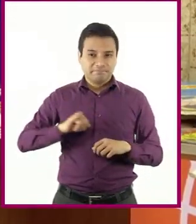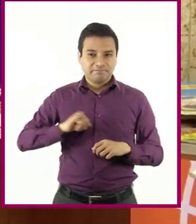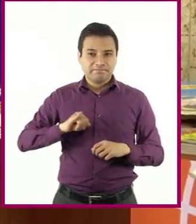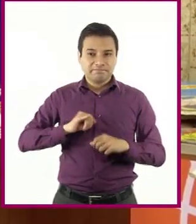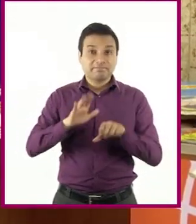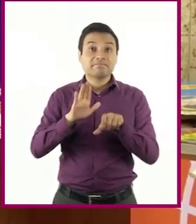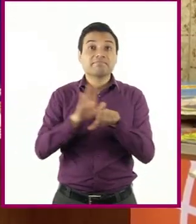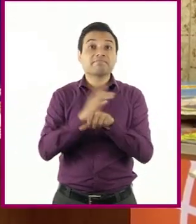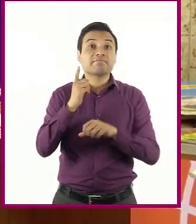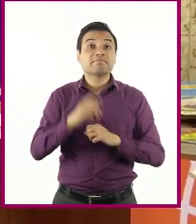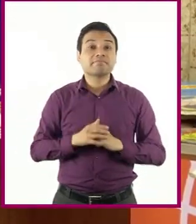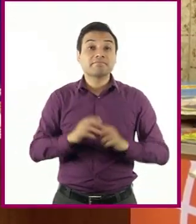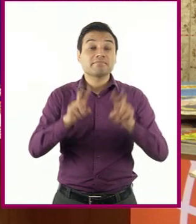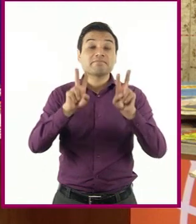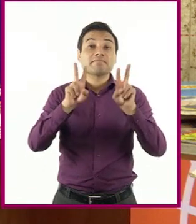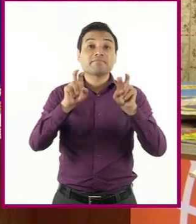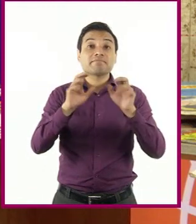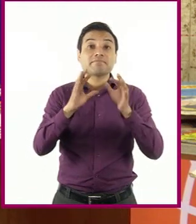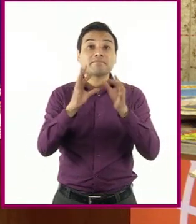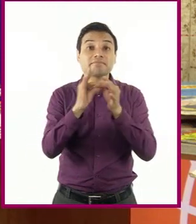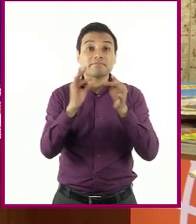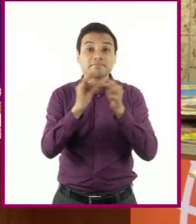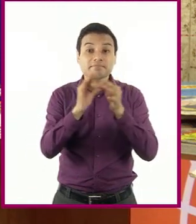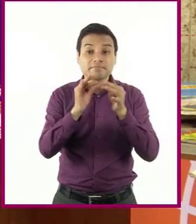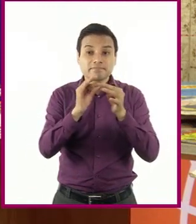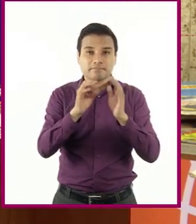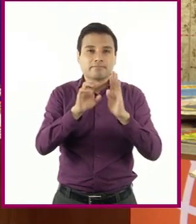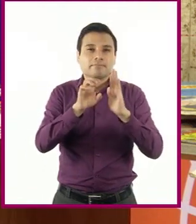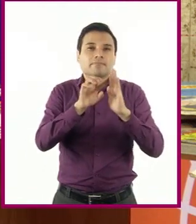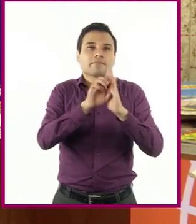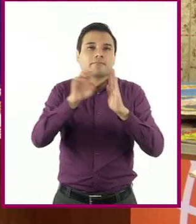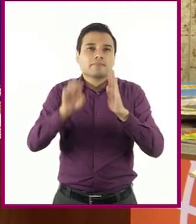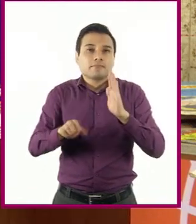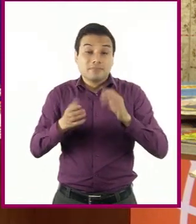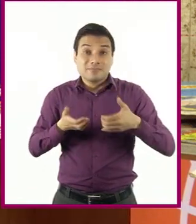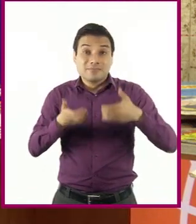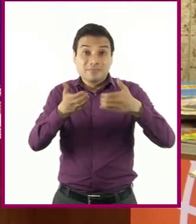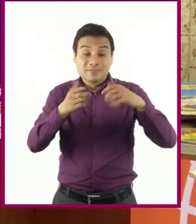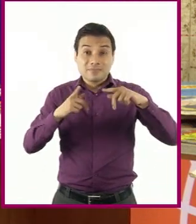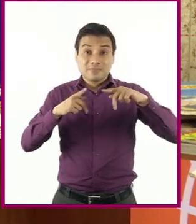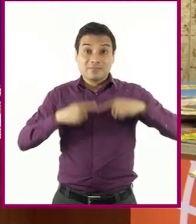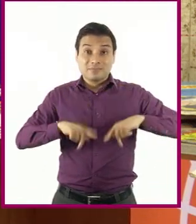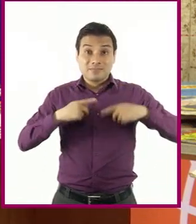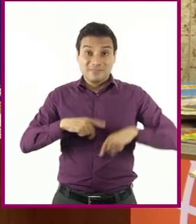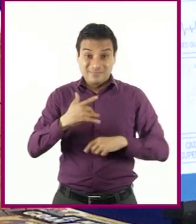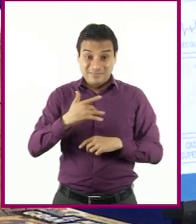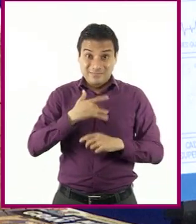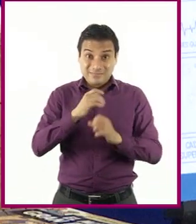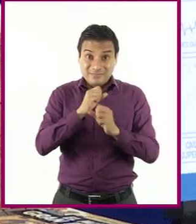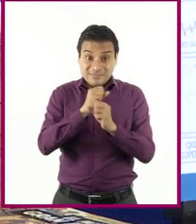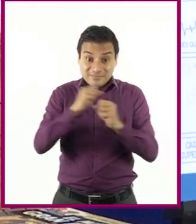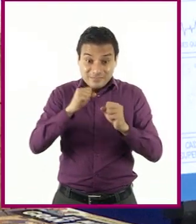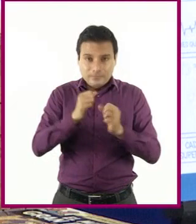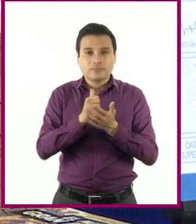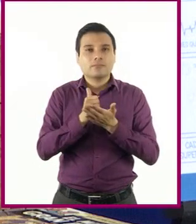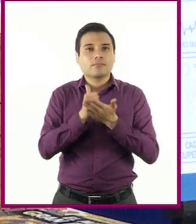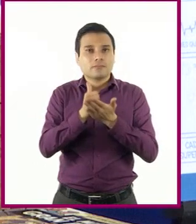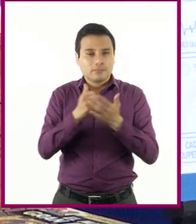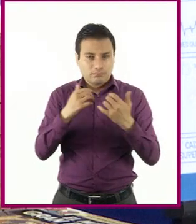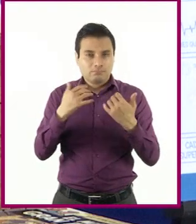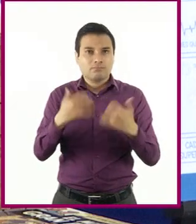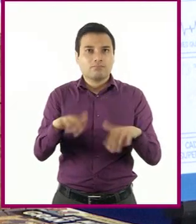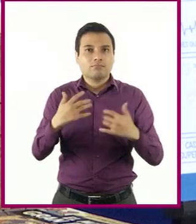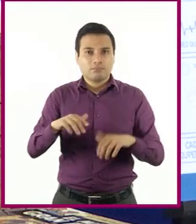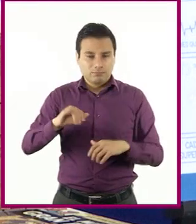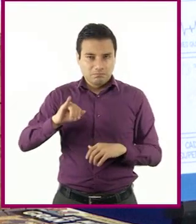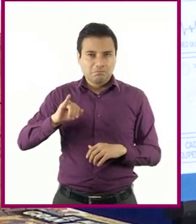una historieta que explica los pasos a seguir de cómo ayudar a las personas que sufran esta afectación. Pero,